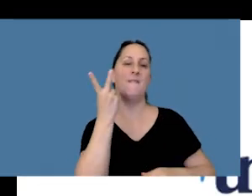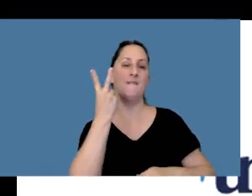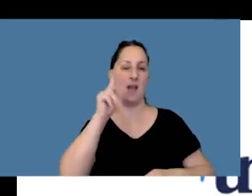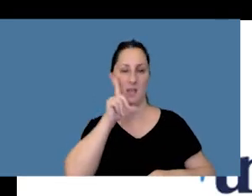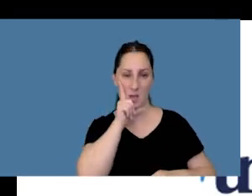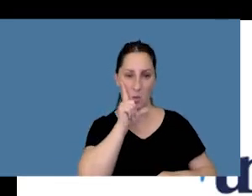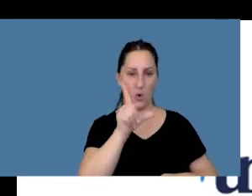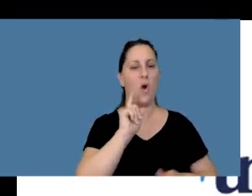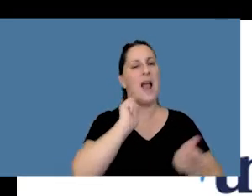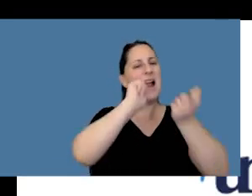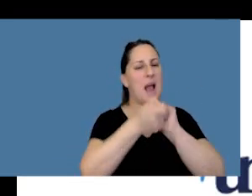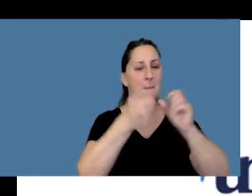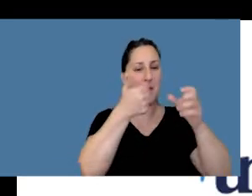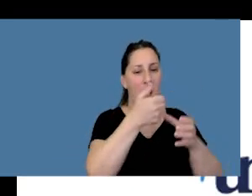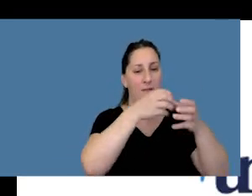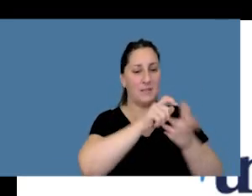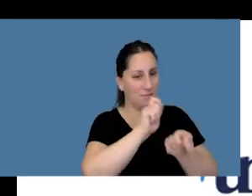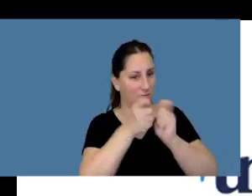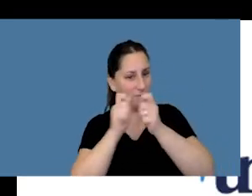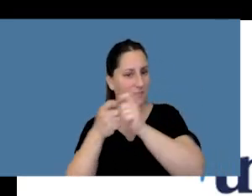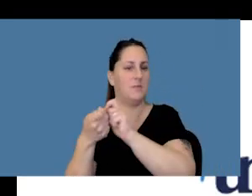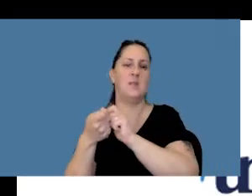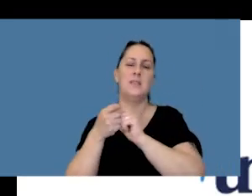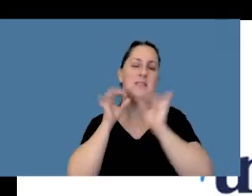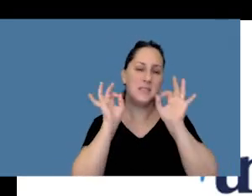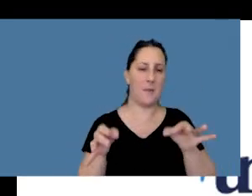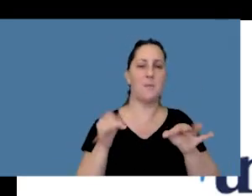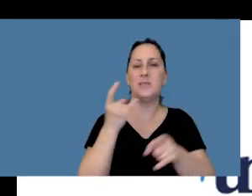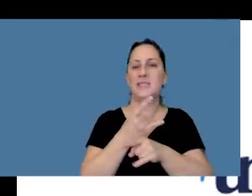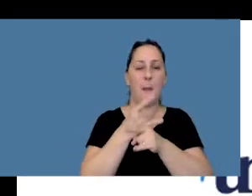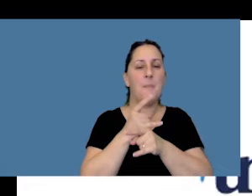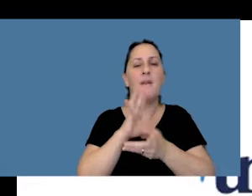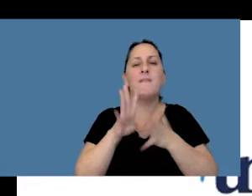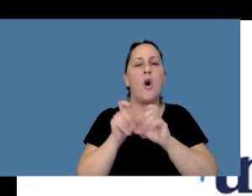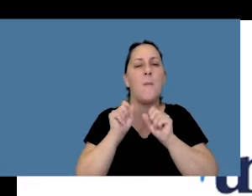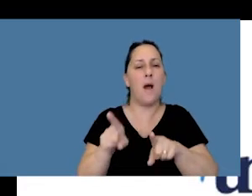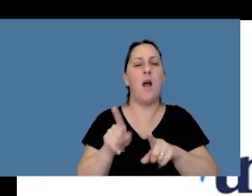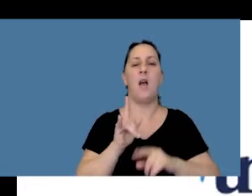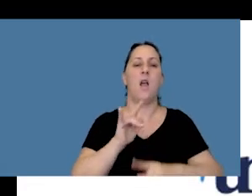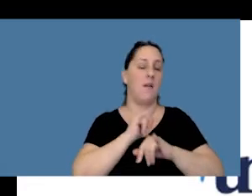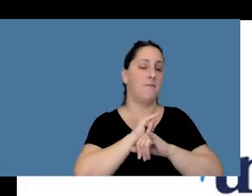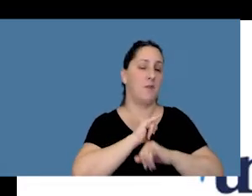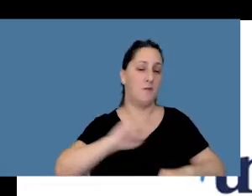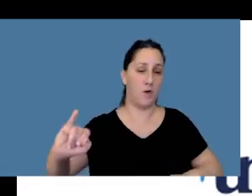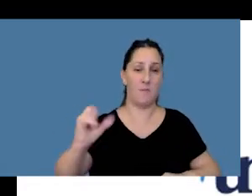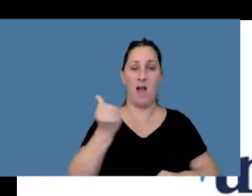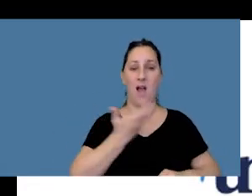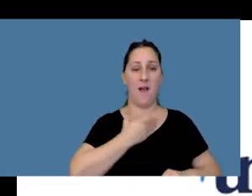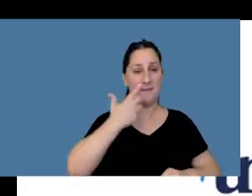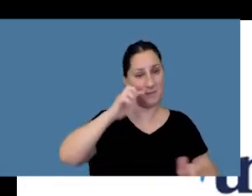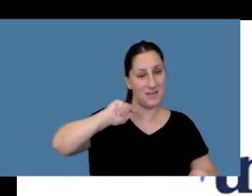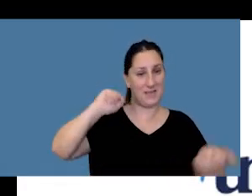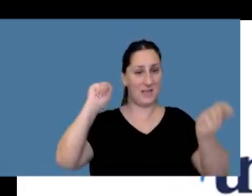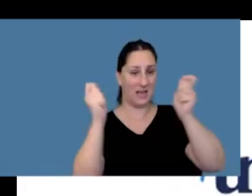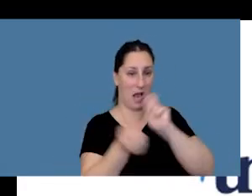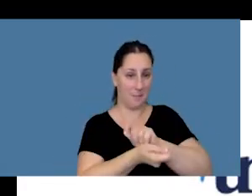la recategorización, el ejercicio internamente, sabemos siempre se va a hacer. La información a la AFIP del cambio se